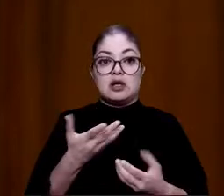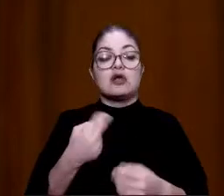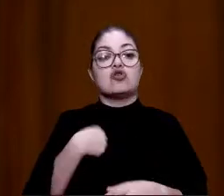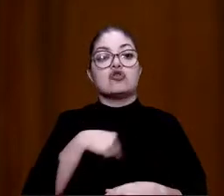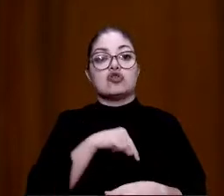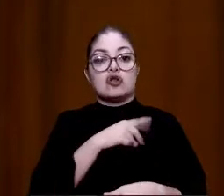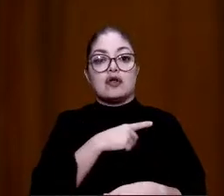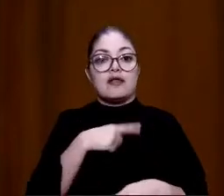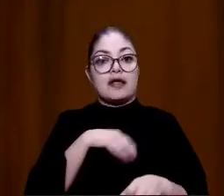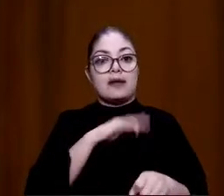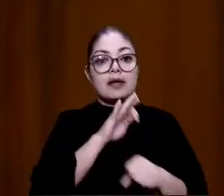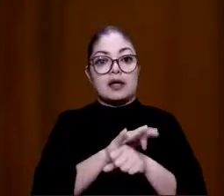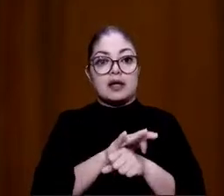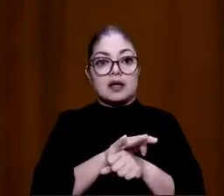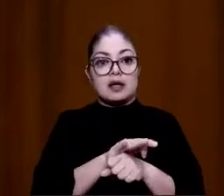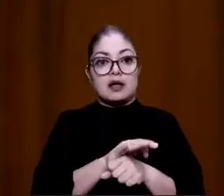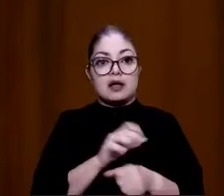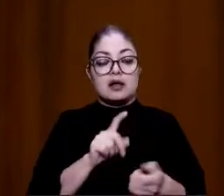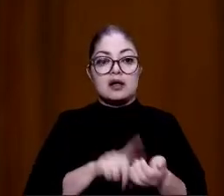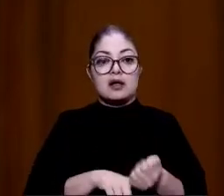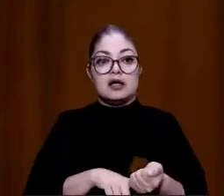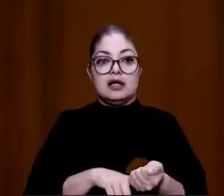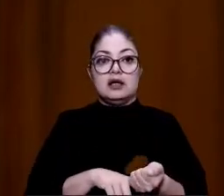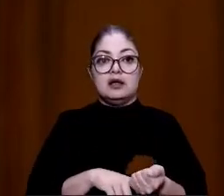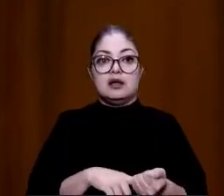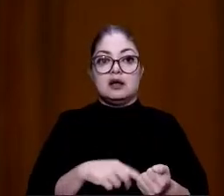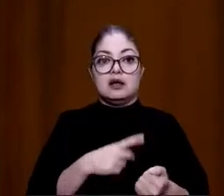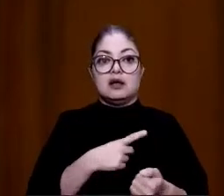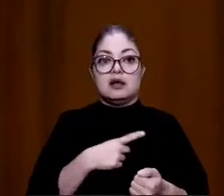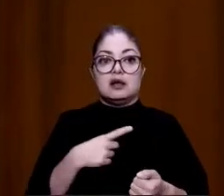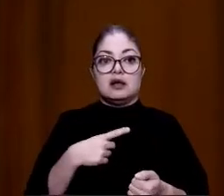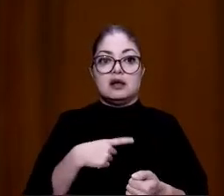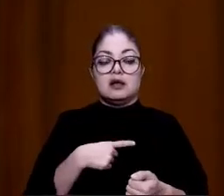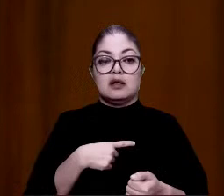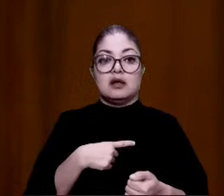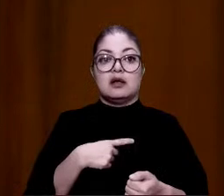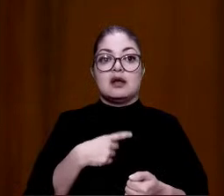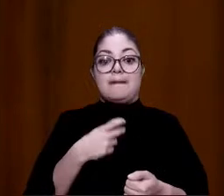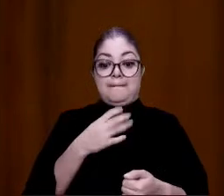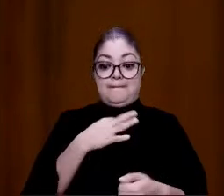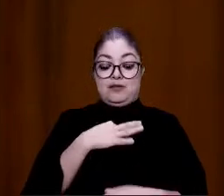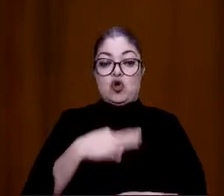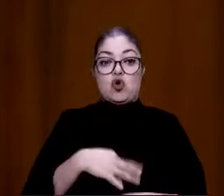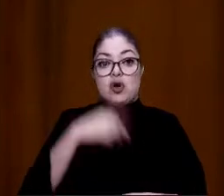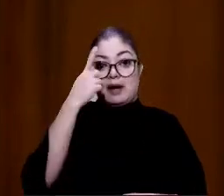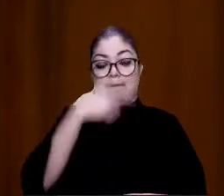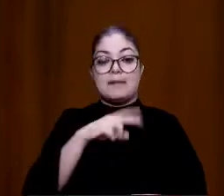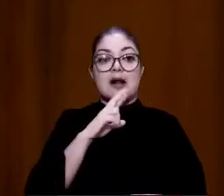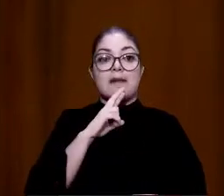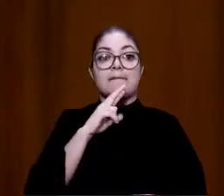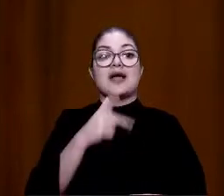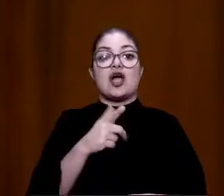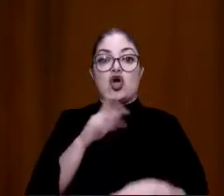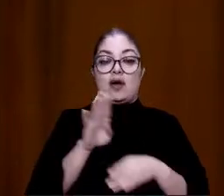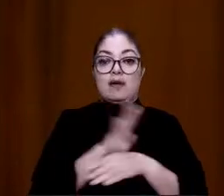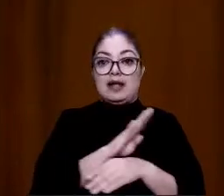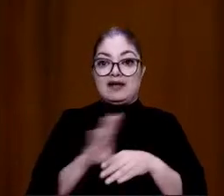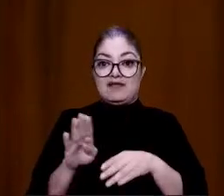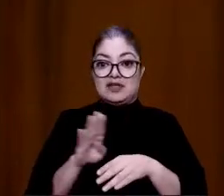que garantizar que esa alimentación se logre. Tenemos que hablar con nuestros transportistas en Toluca para que haya un beneficio mutuo para